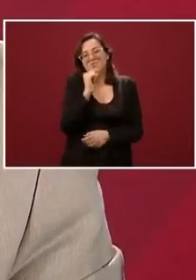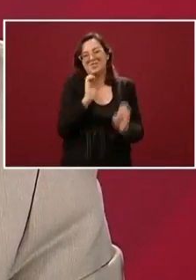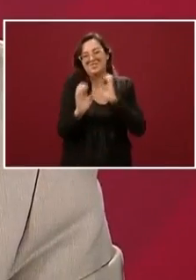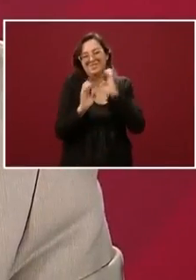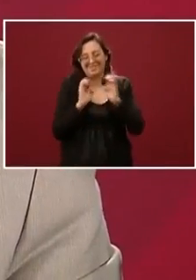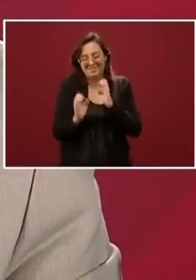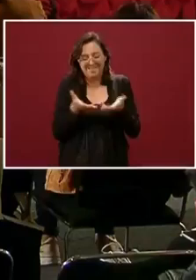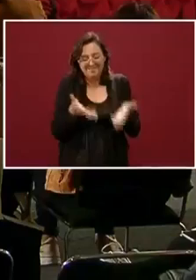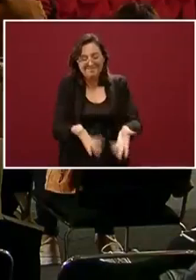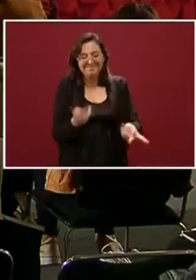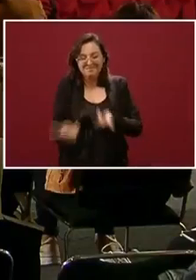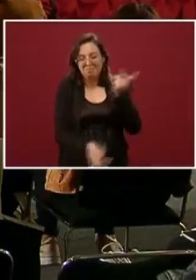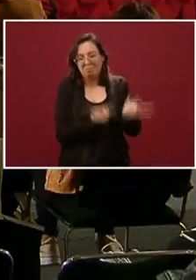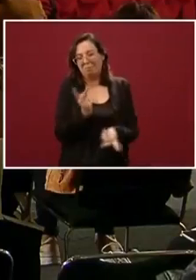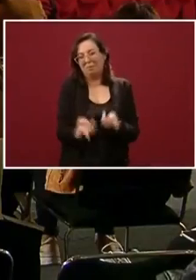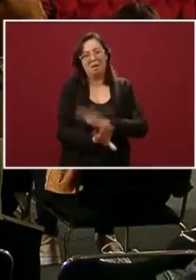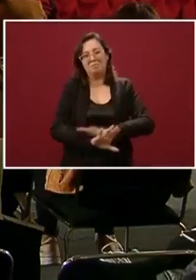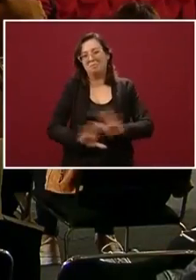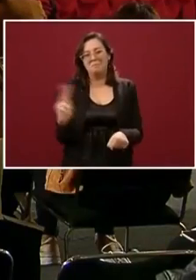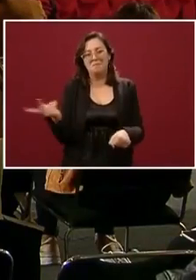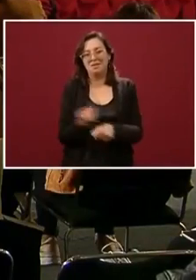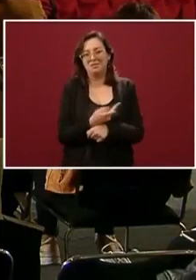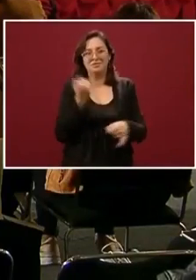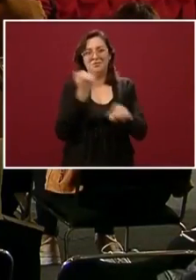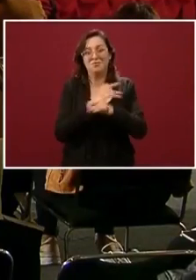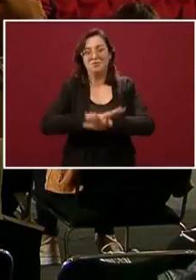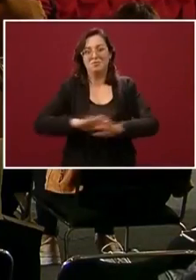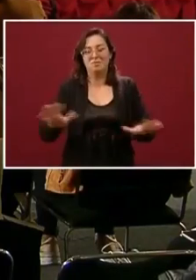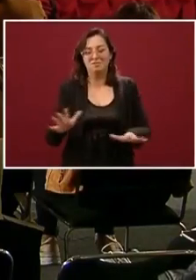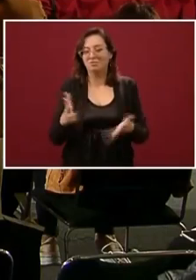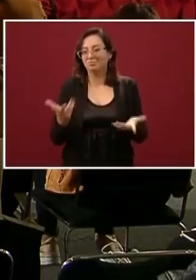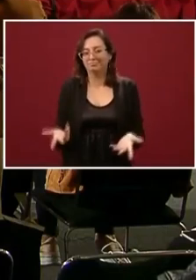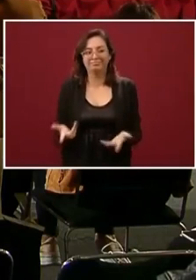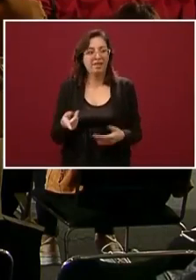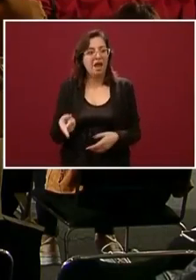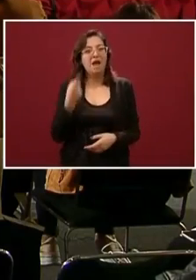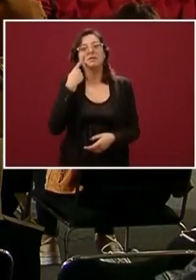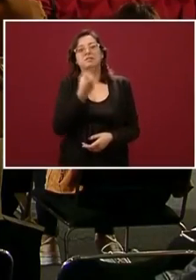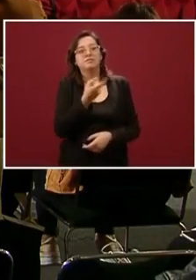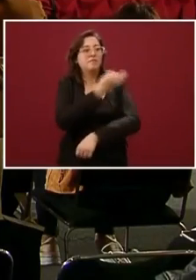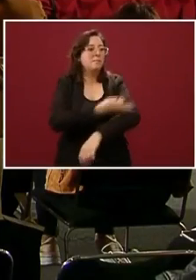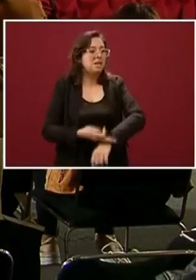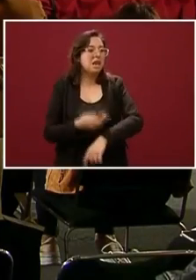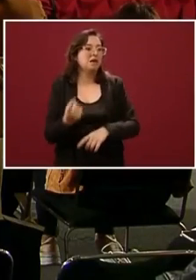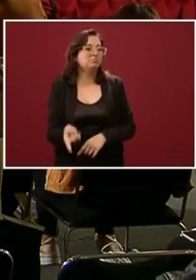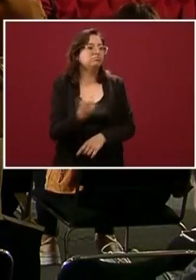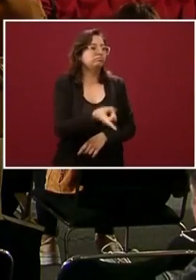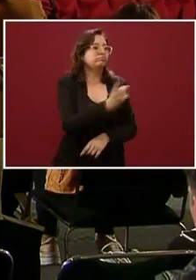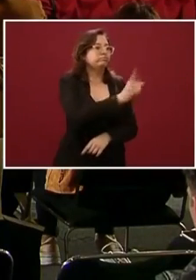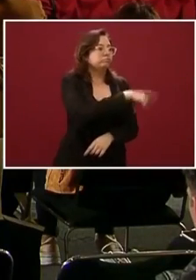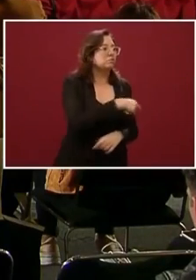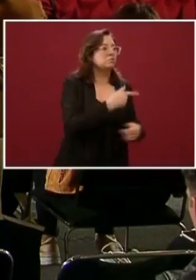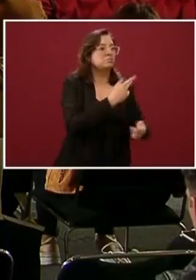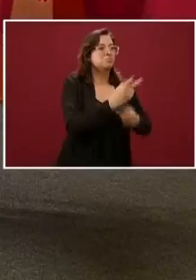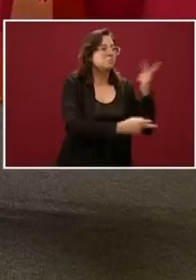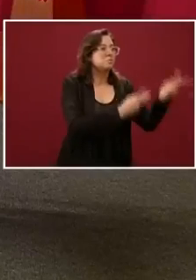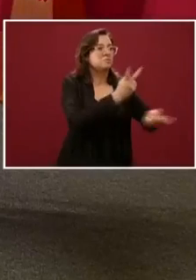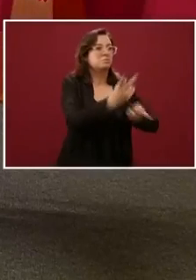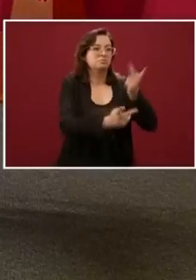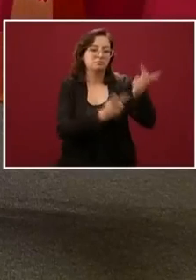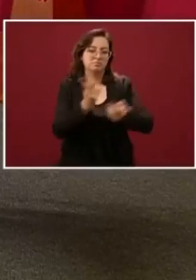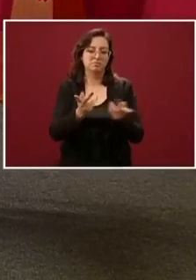entrevistar directamente a la persona. Por lo tanto, la información depende de lo que sepan los familiares, de lo que nos puedan compartir las